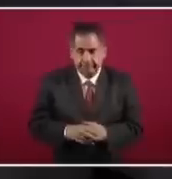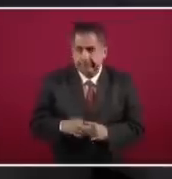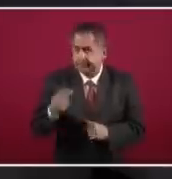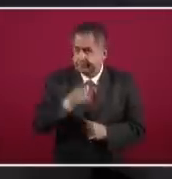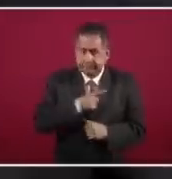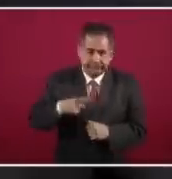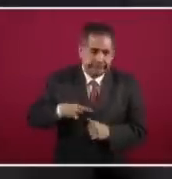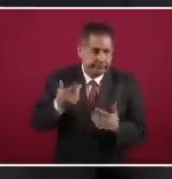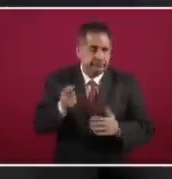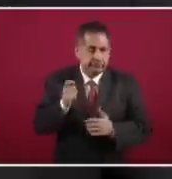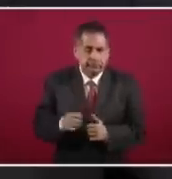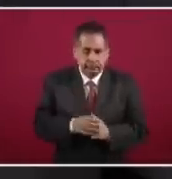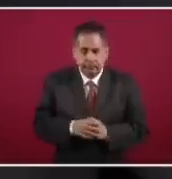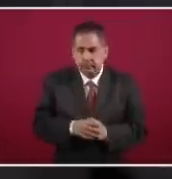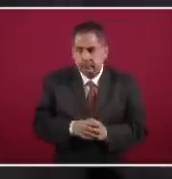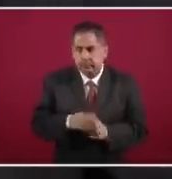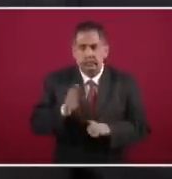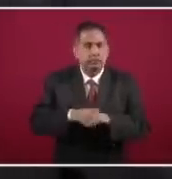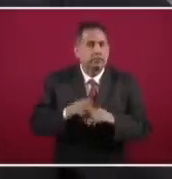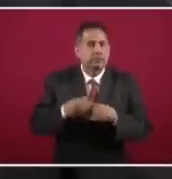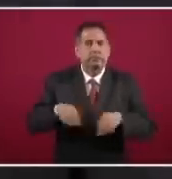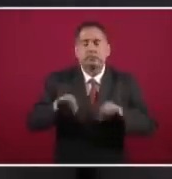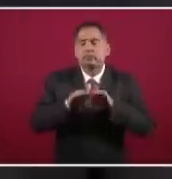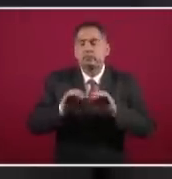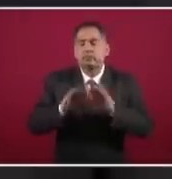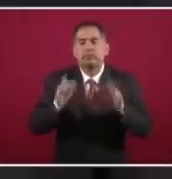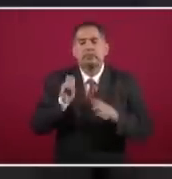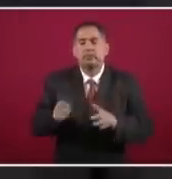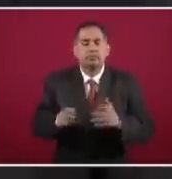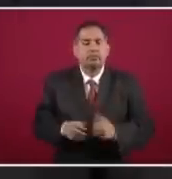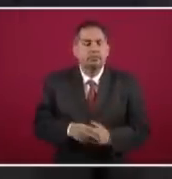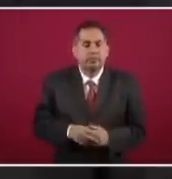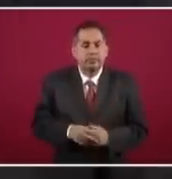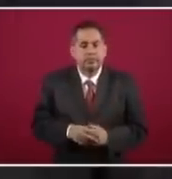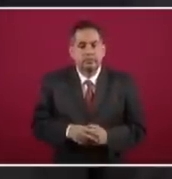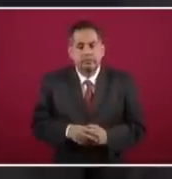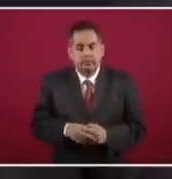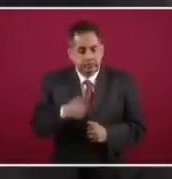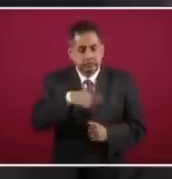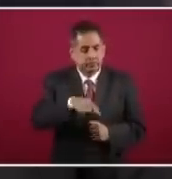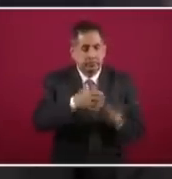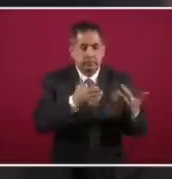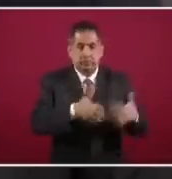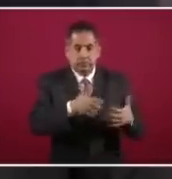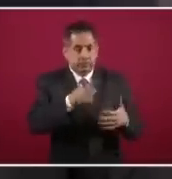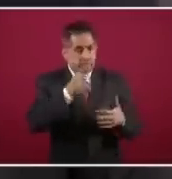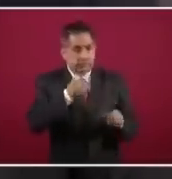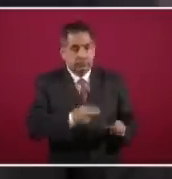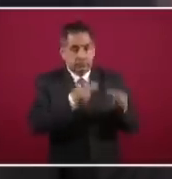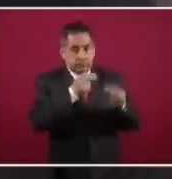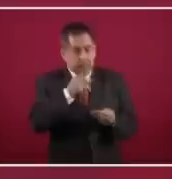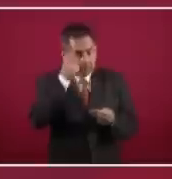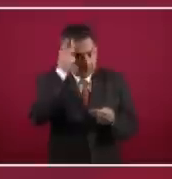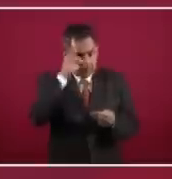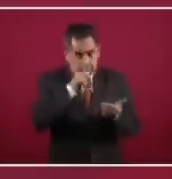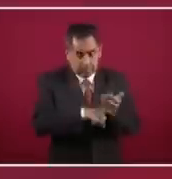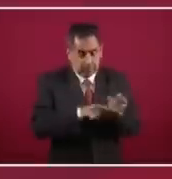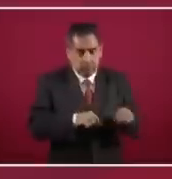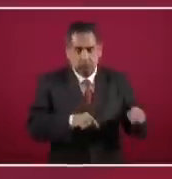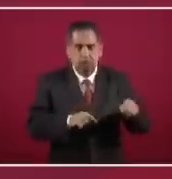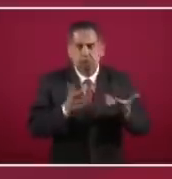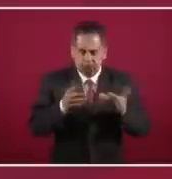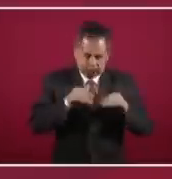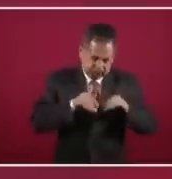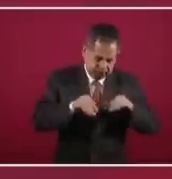tener en cuenta que ya los empresarios mexicanos han